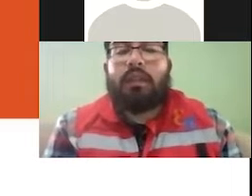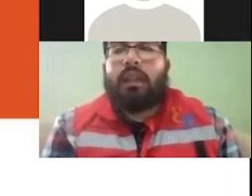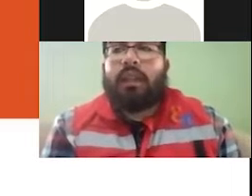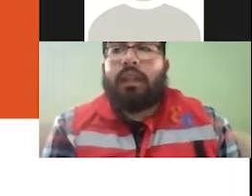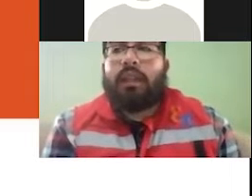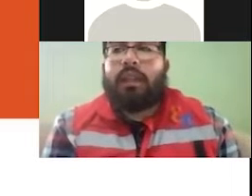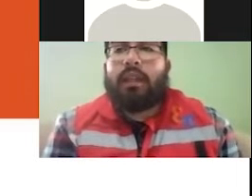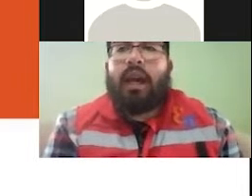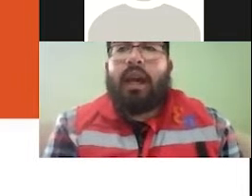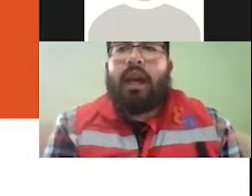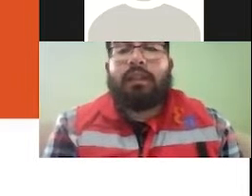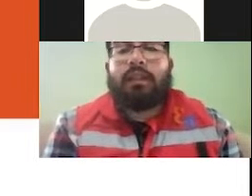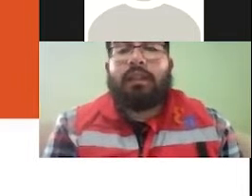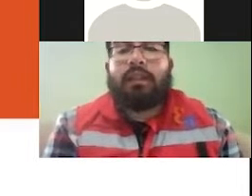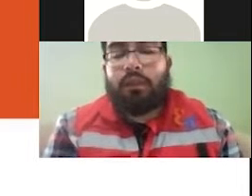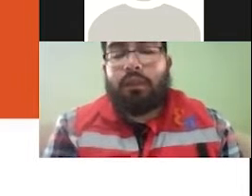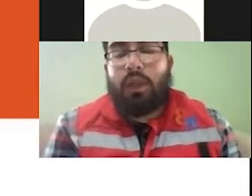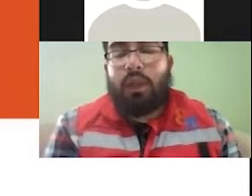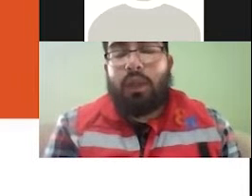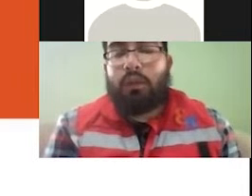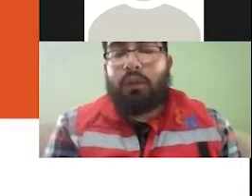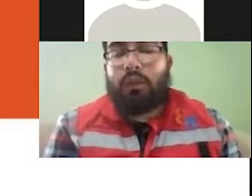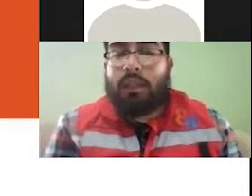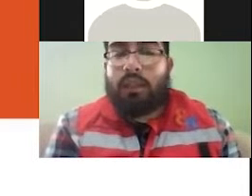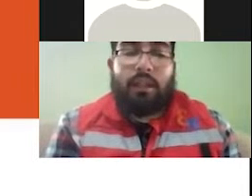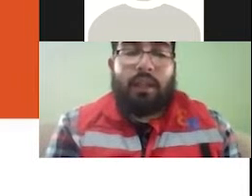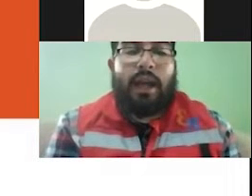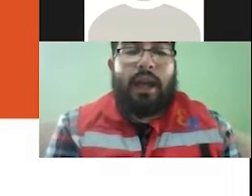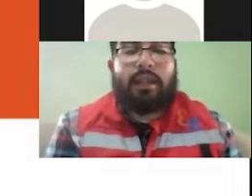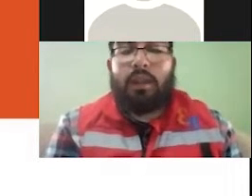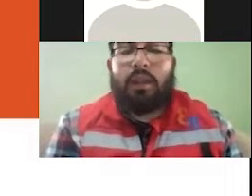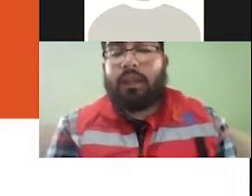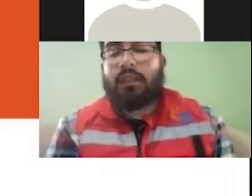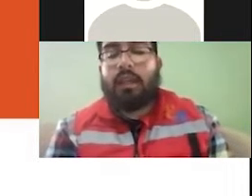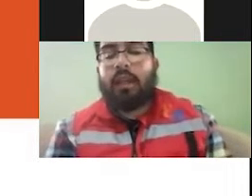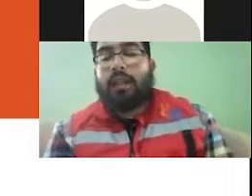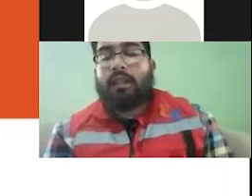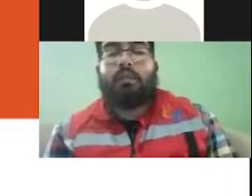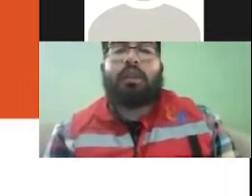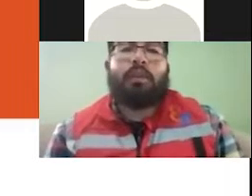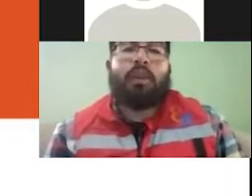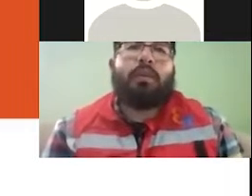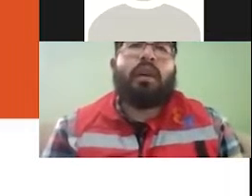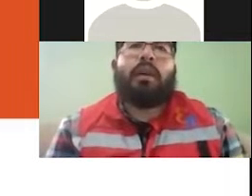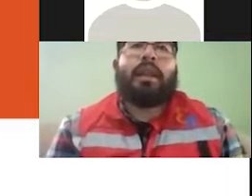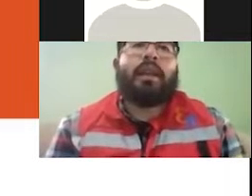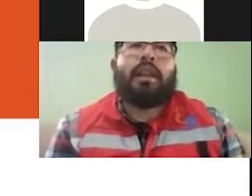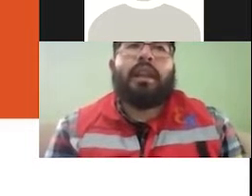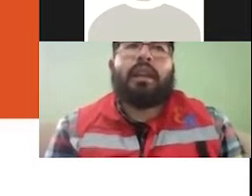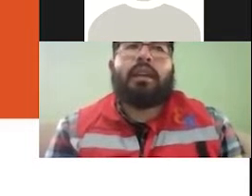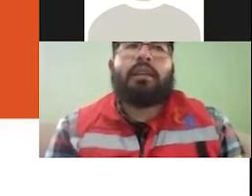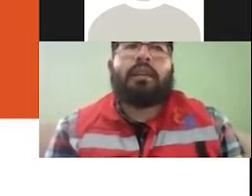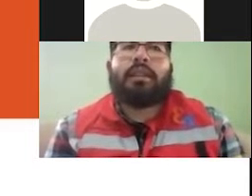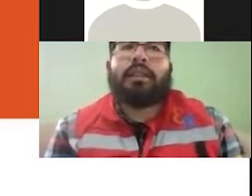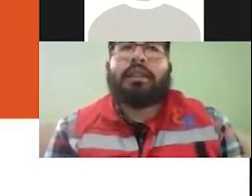caso, antes de una emergencia, eso es durante una emergencia. Antes de una emergencia es importante, por ejemplo, que la brigada